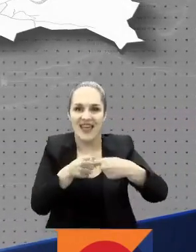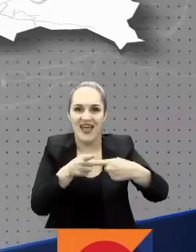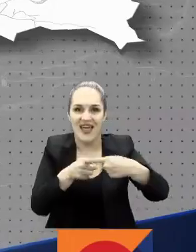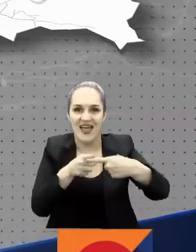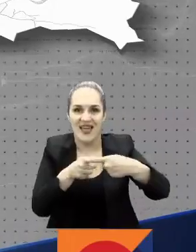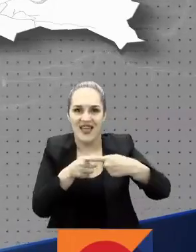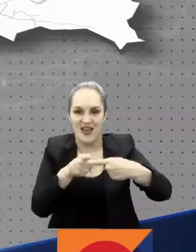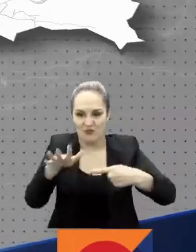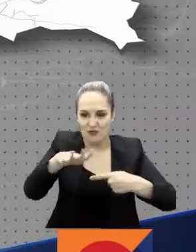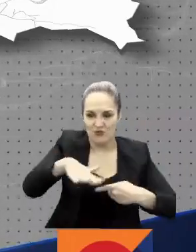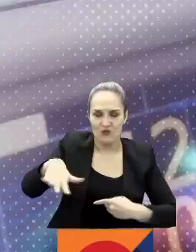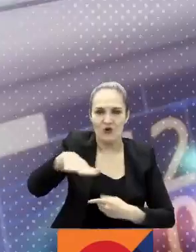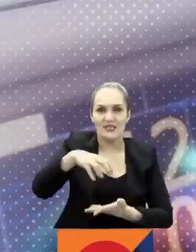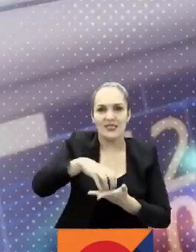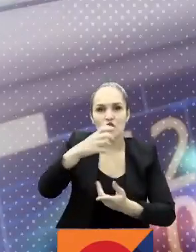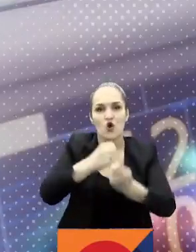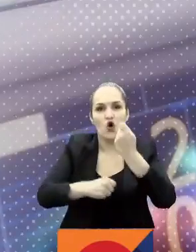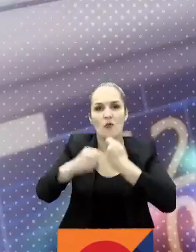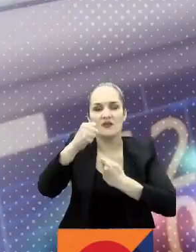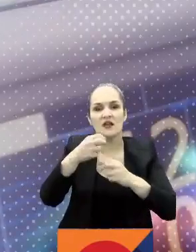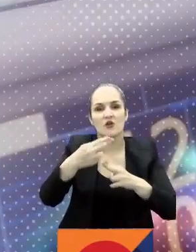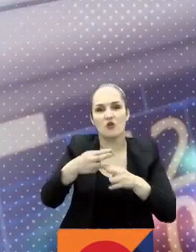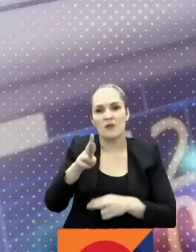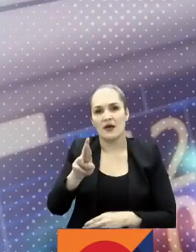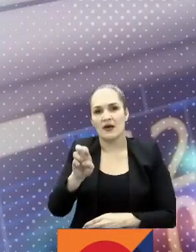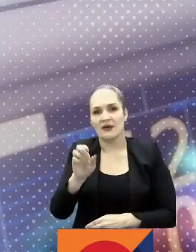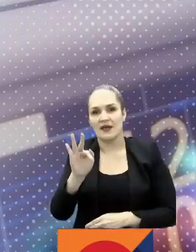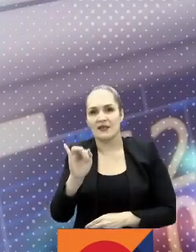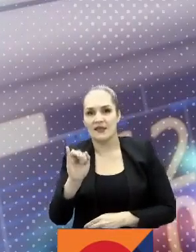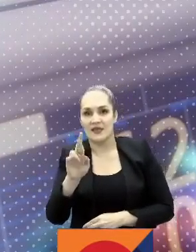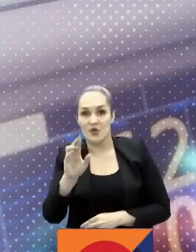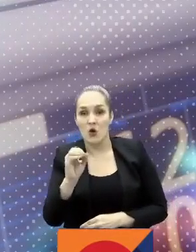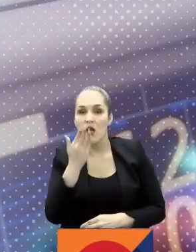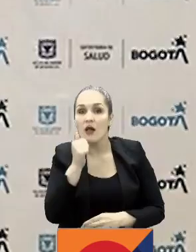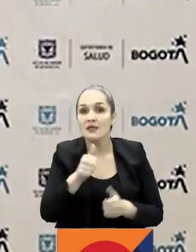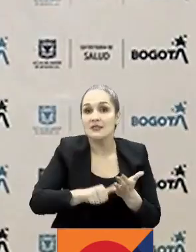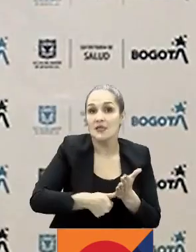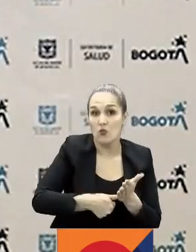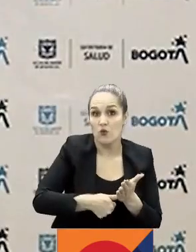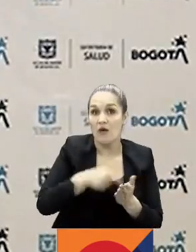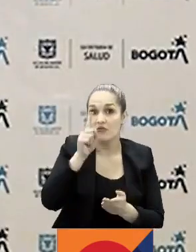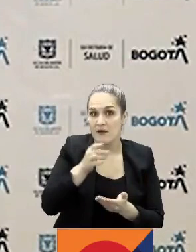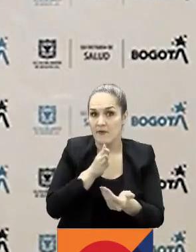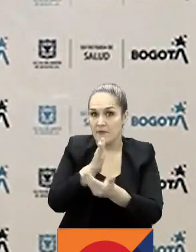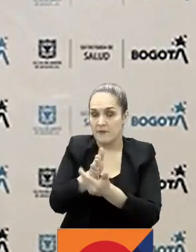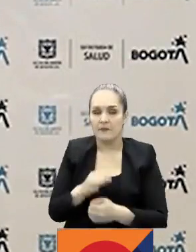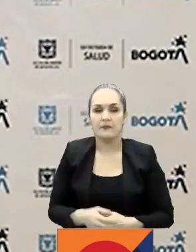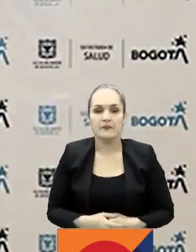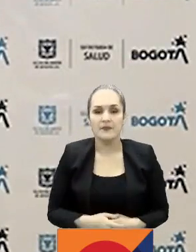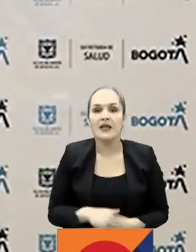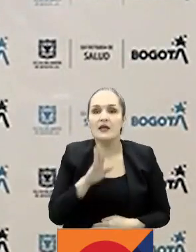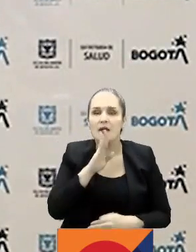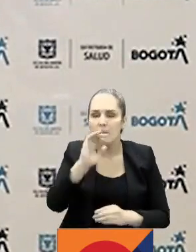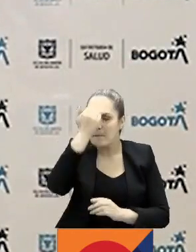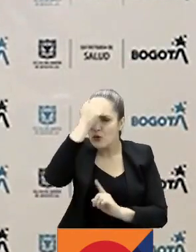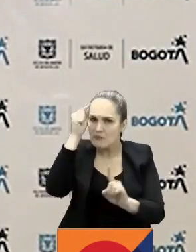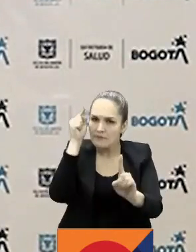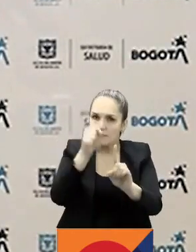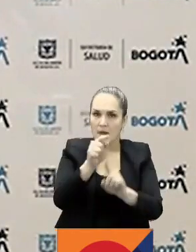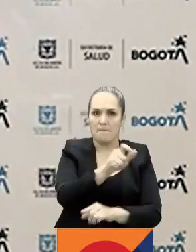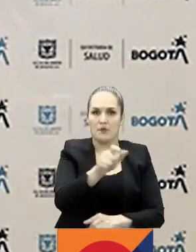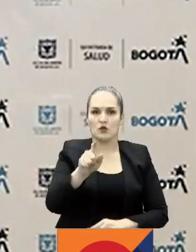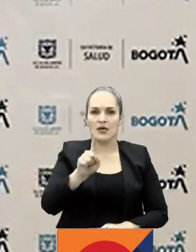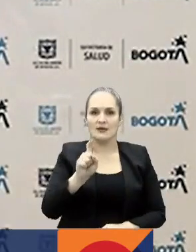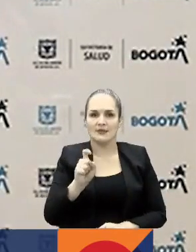8 de la mañana a 5 de la tarde, teniendo en cuenta el último dígito de su cédula. La prioridad son las personas mayores de 60 que no se han